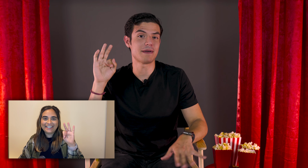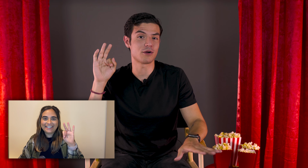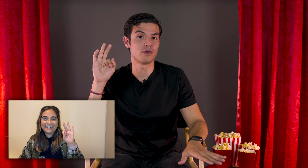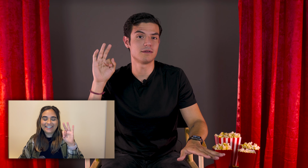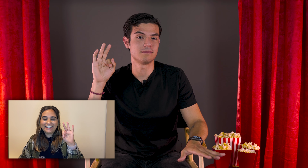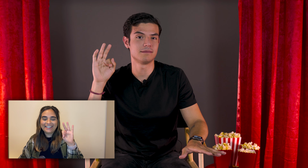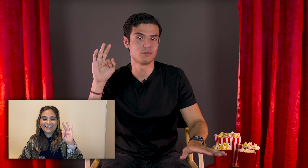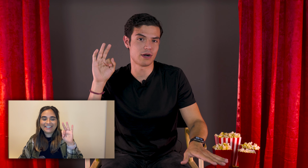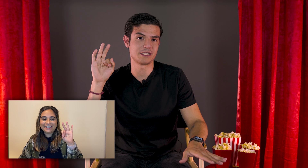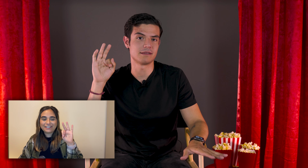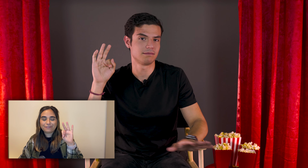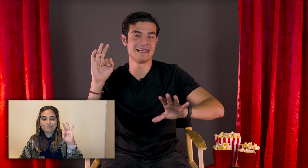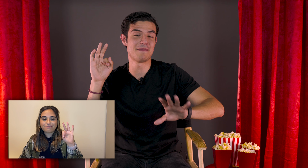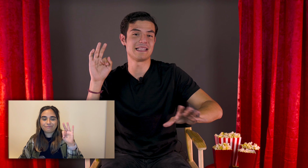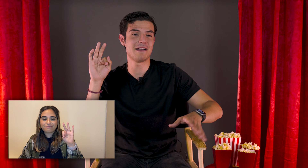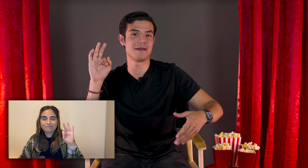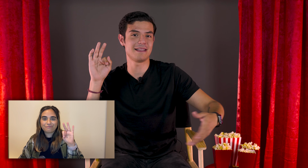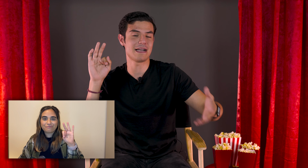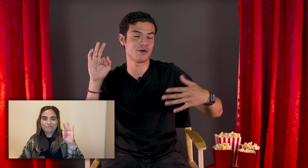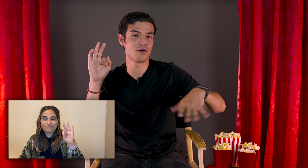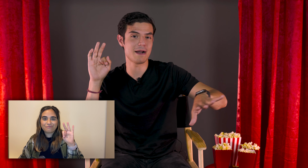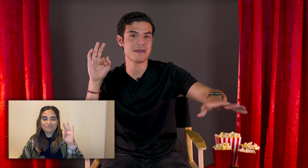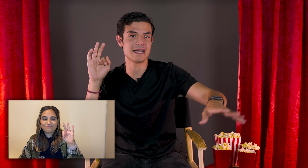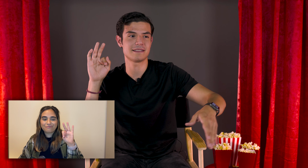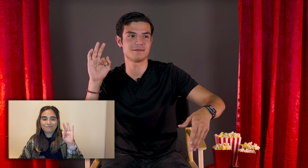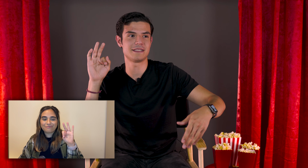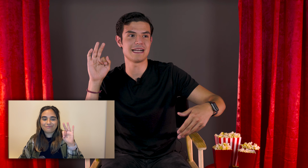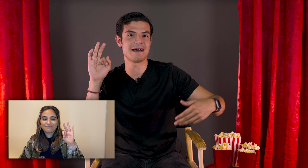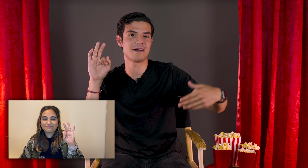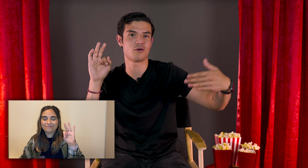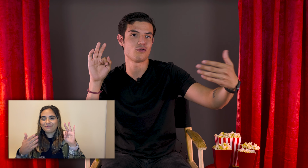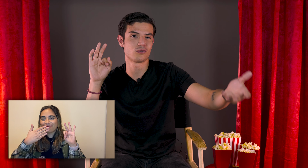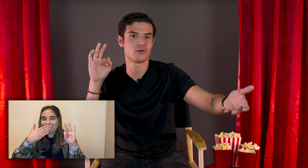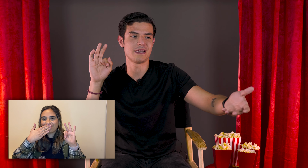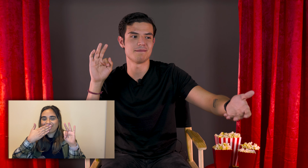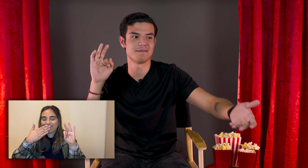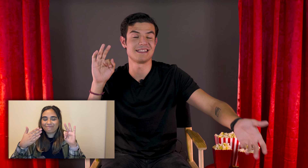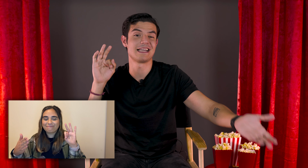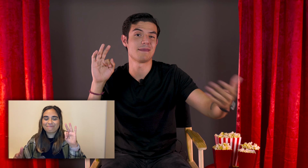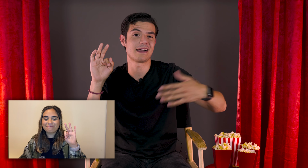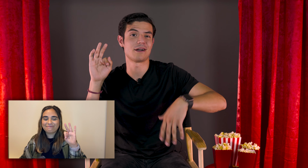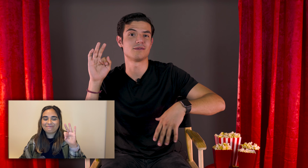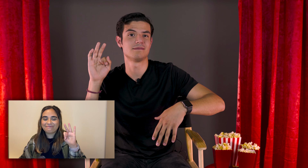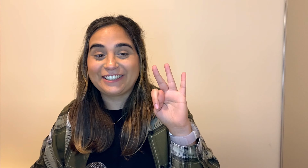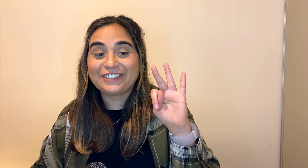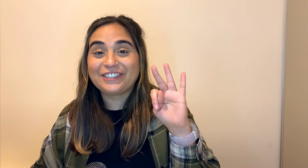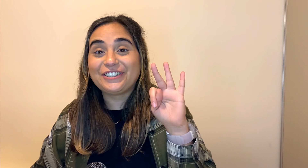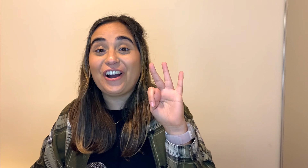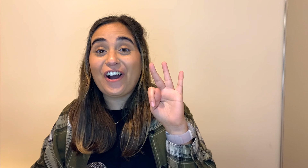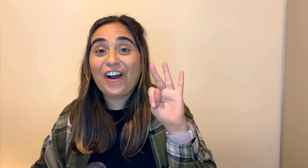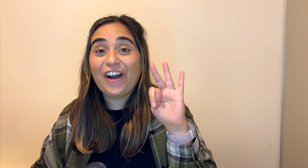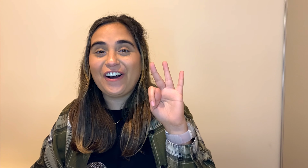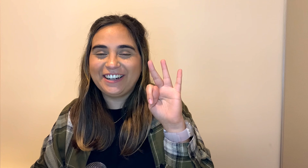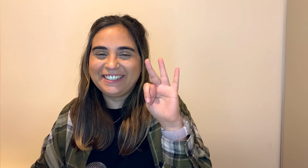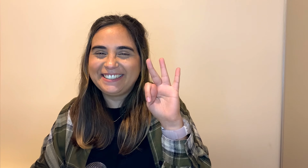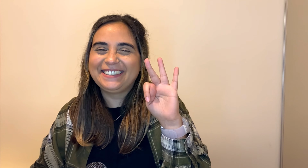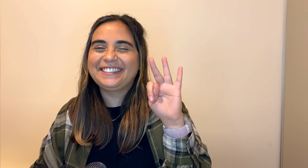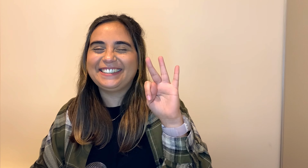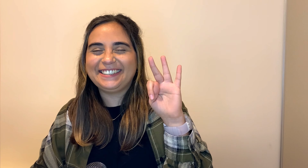mí mi ex me marcó borracha. Lamentablemente ya cuando era mi ex ya andaba con otro y me seguía marcando. No.